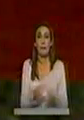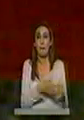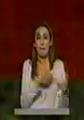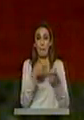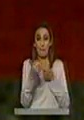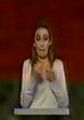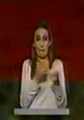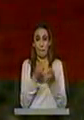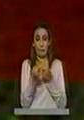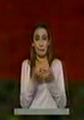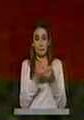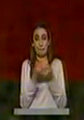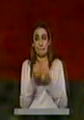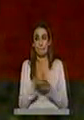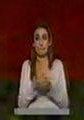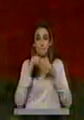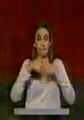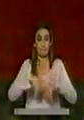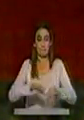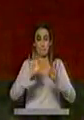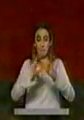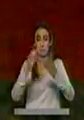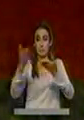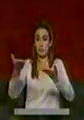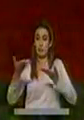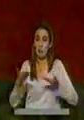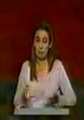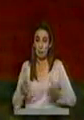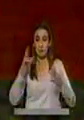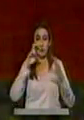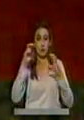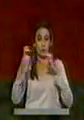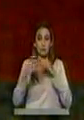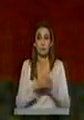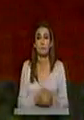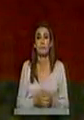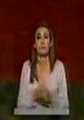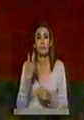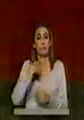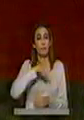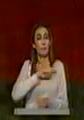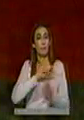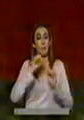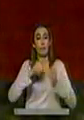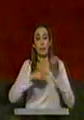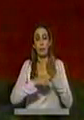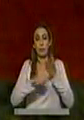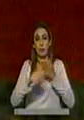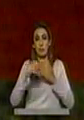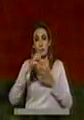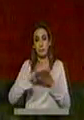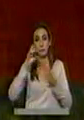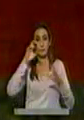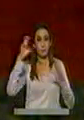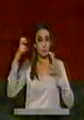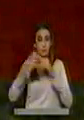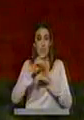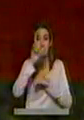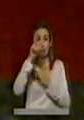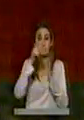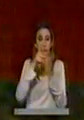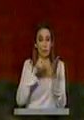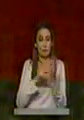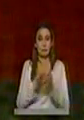de cómo hacer que el Ecuador esté listo para recibir a los turistas. Bueno, nosotros tenemos en el Ministerio de Turismo 3 programas